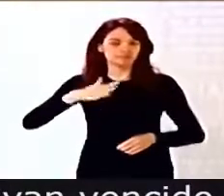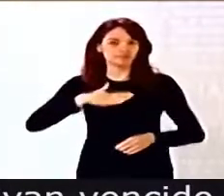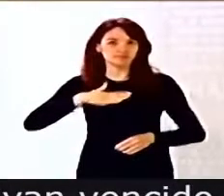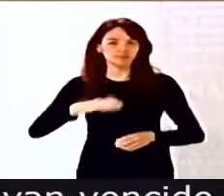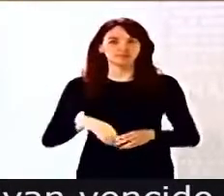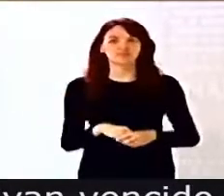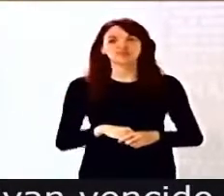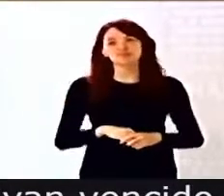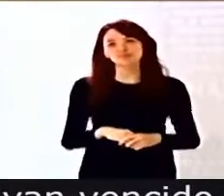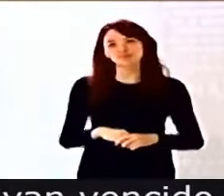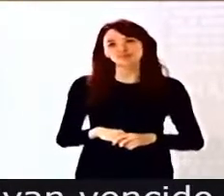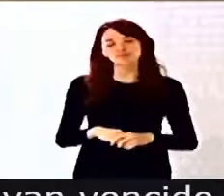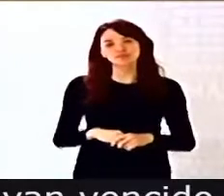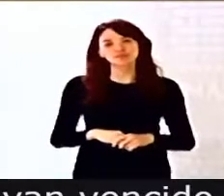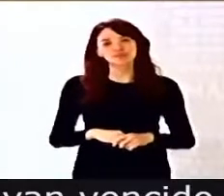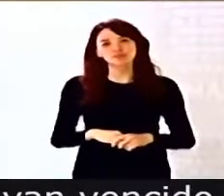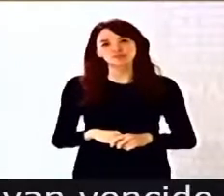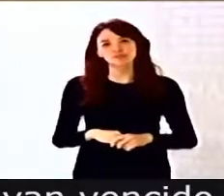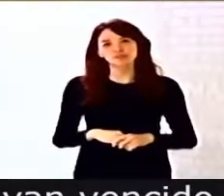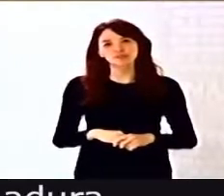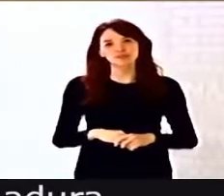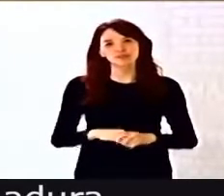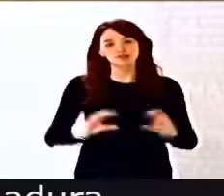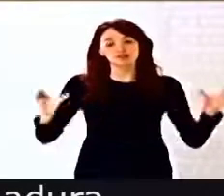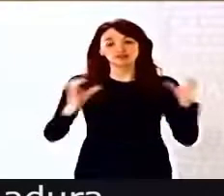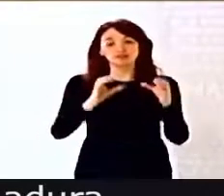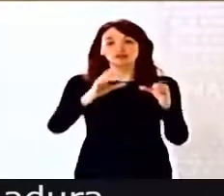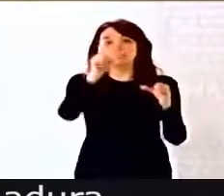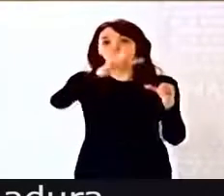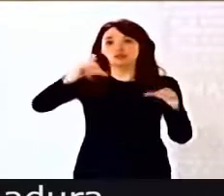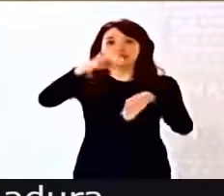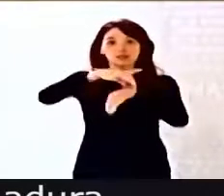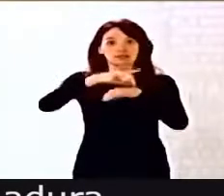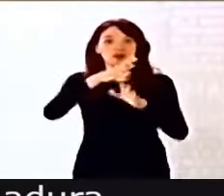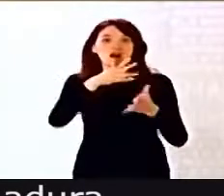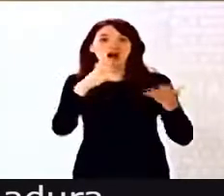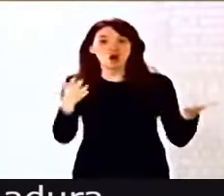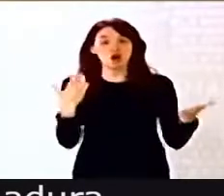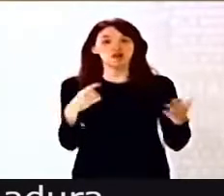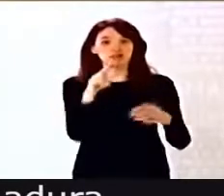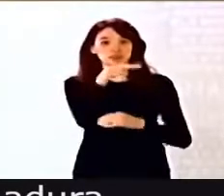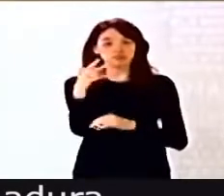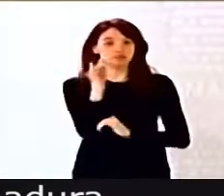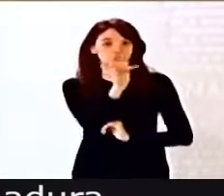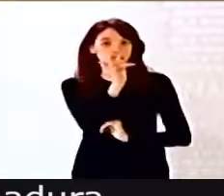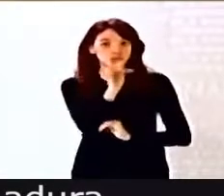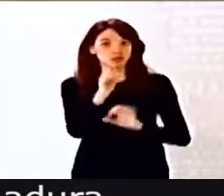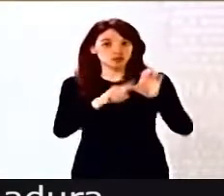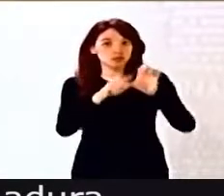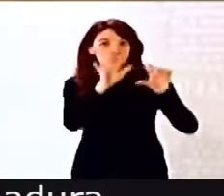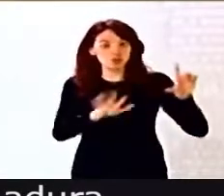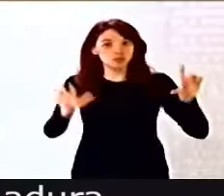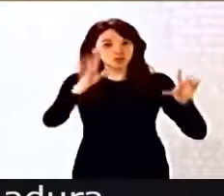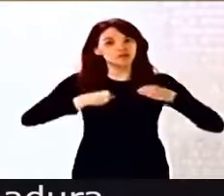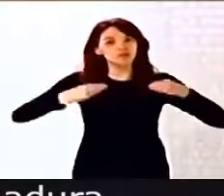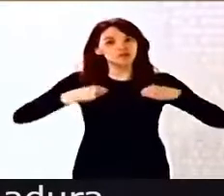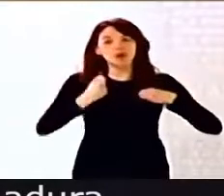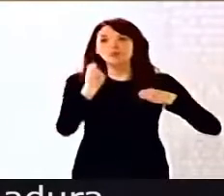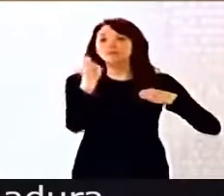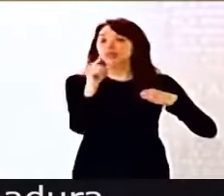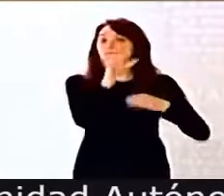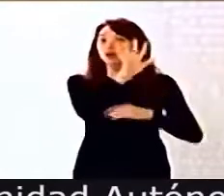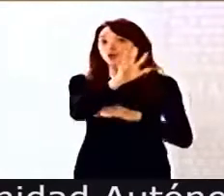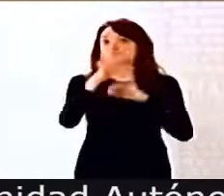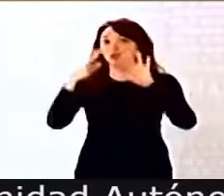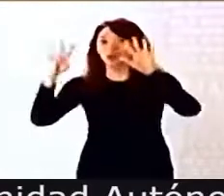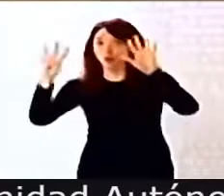Extremadura. De los pacientes activos que tenemos en nuestra comunidad autónoma, que son